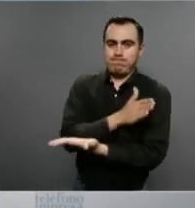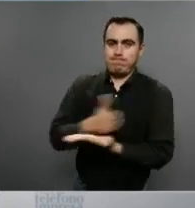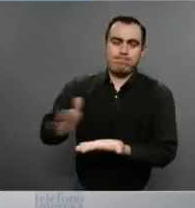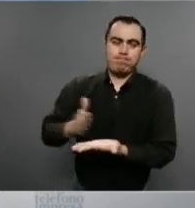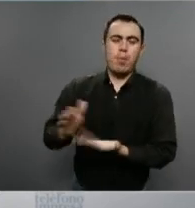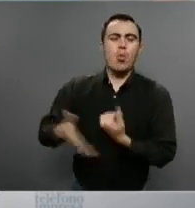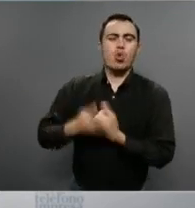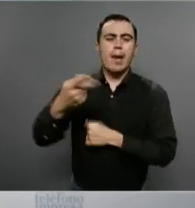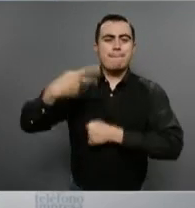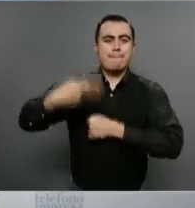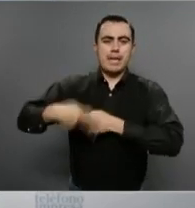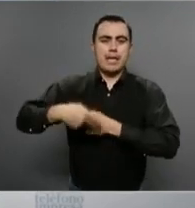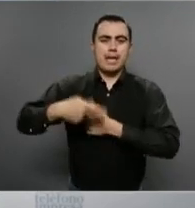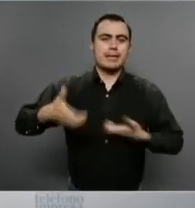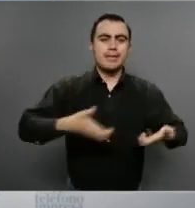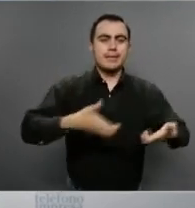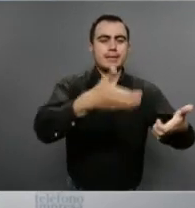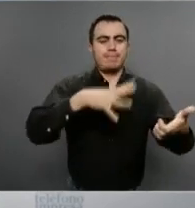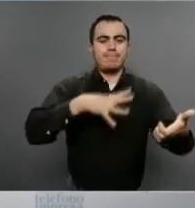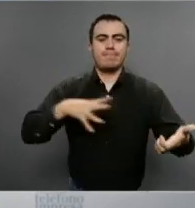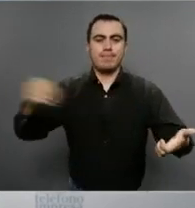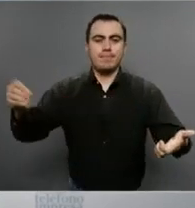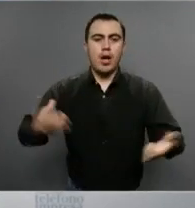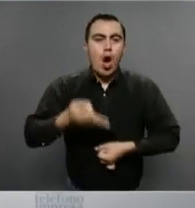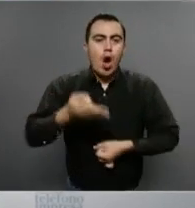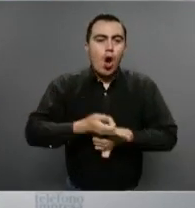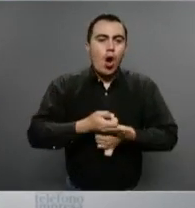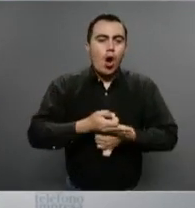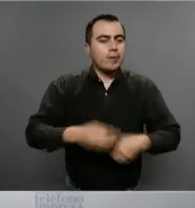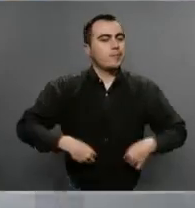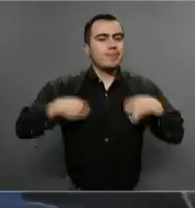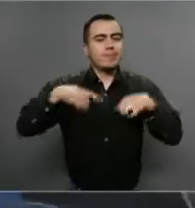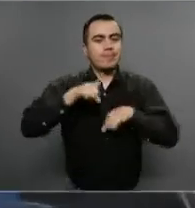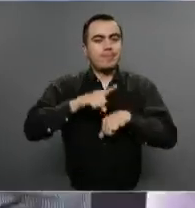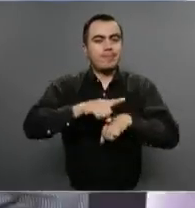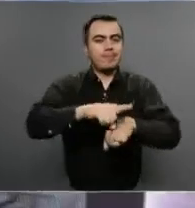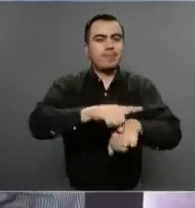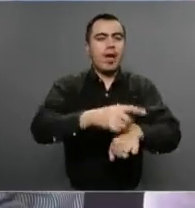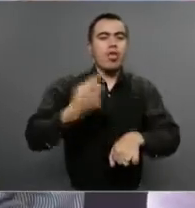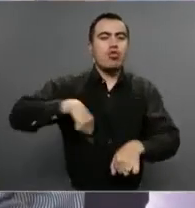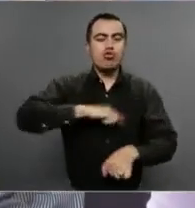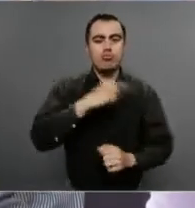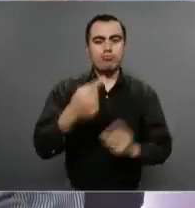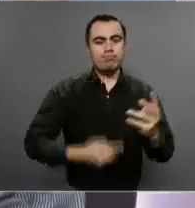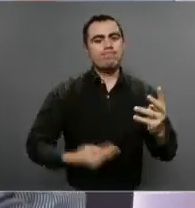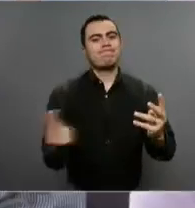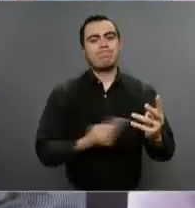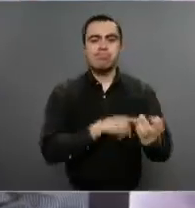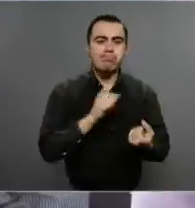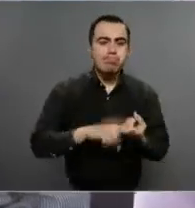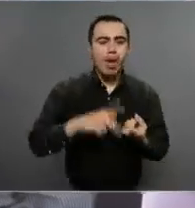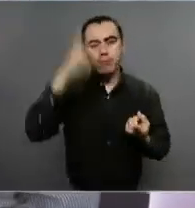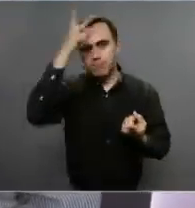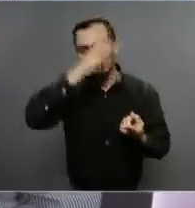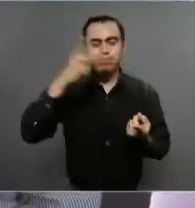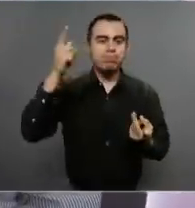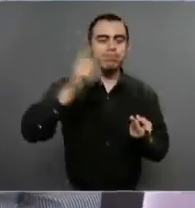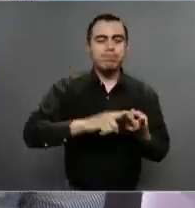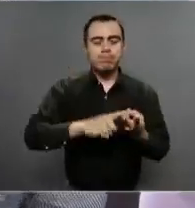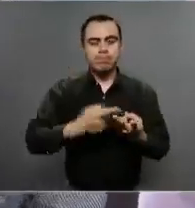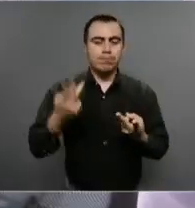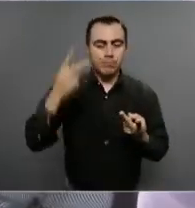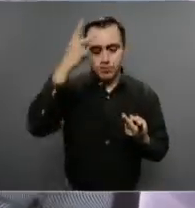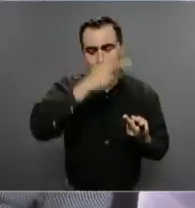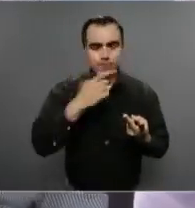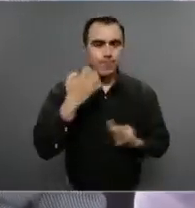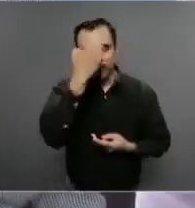¿no? Pero ya en la vida cotidiana necesitamos psicólogos, neurólogos que trabajen con niños y niñas o que puedan